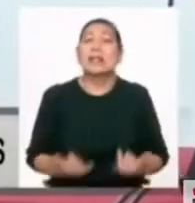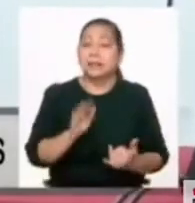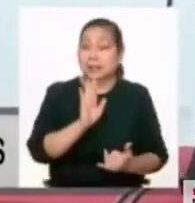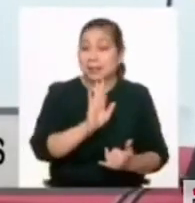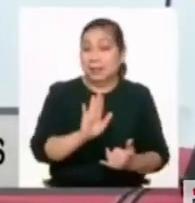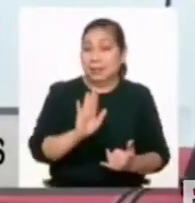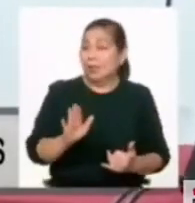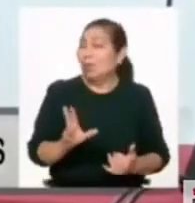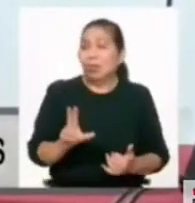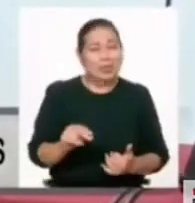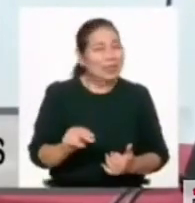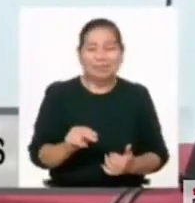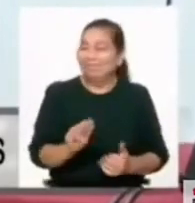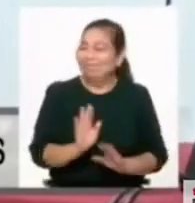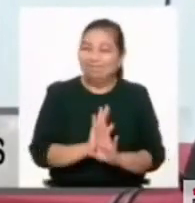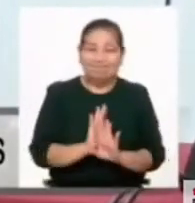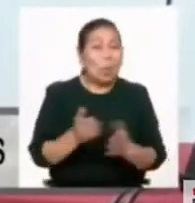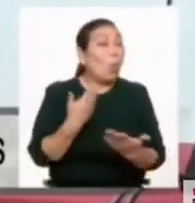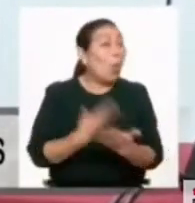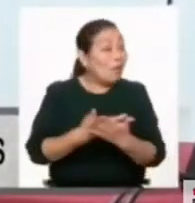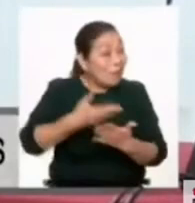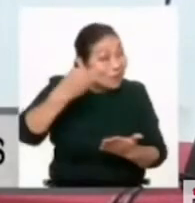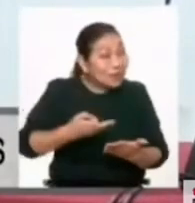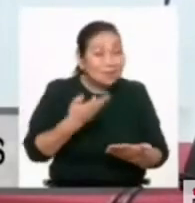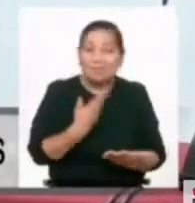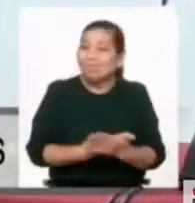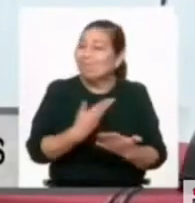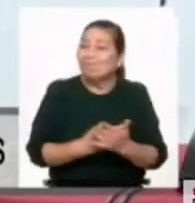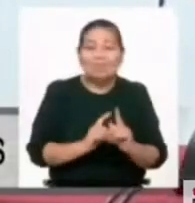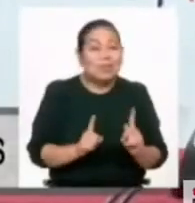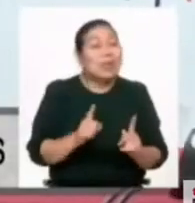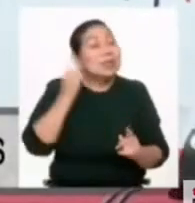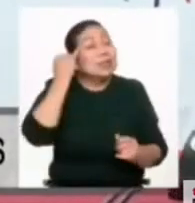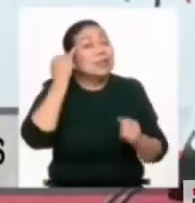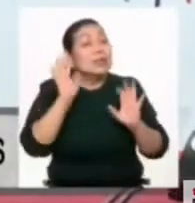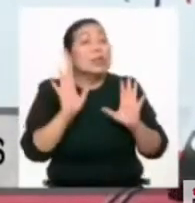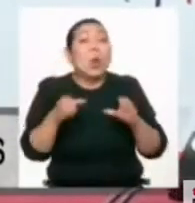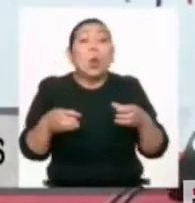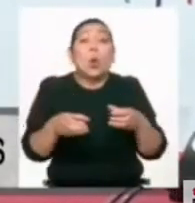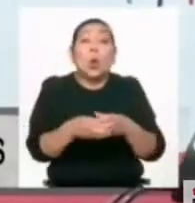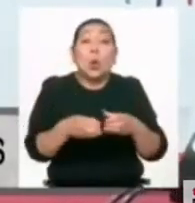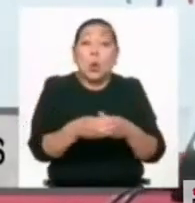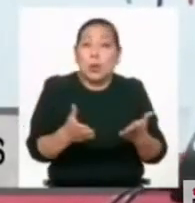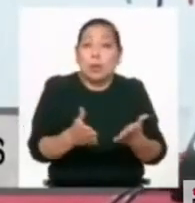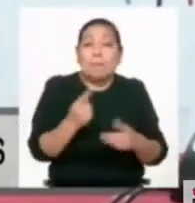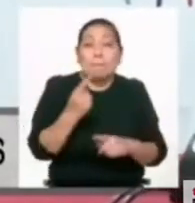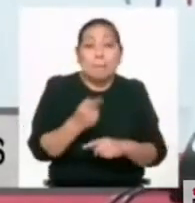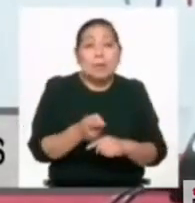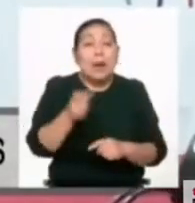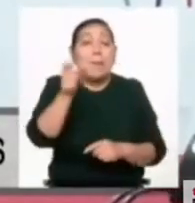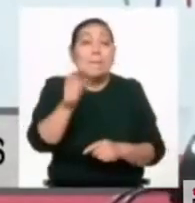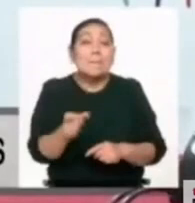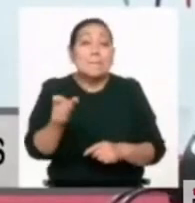eso, señorita, no constituye prueba. Eso constituye indicio de la comisión del delito de